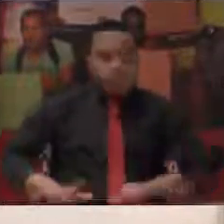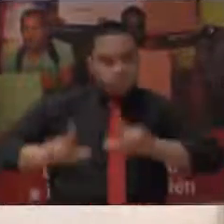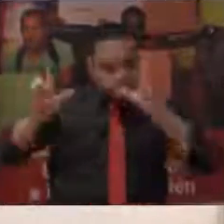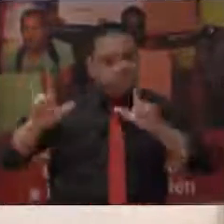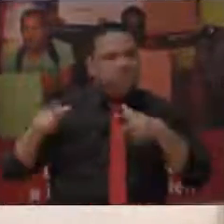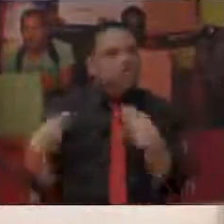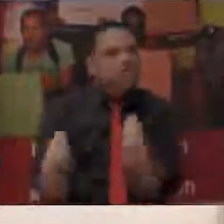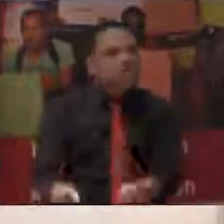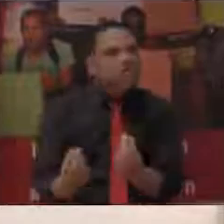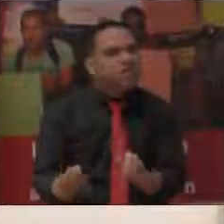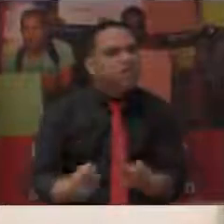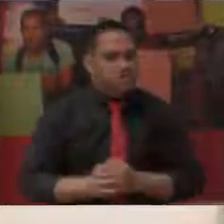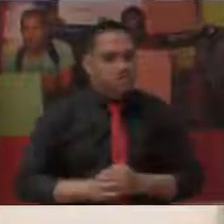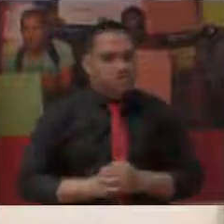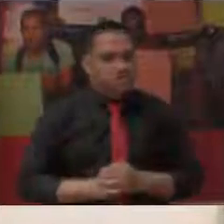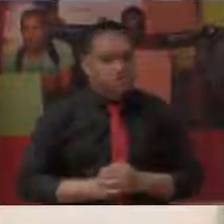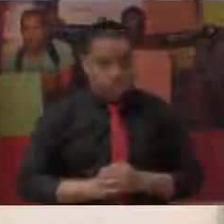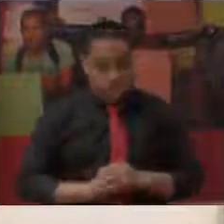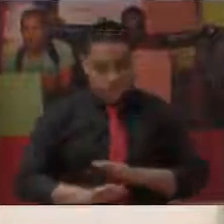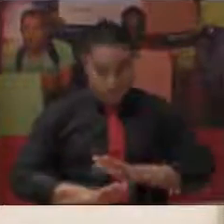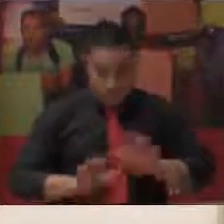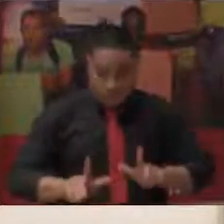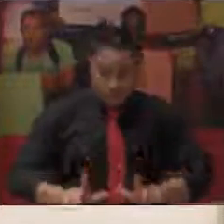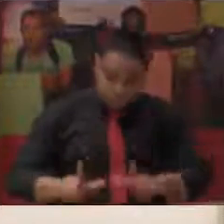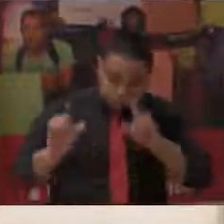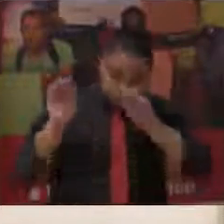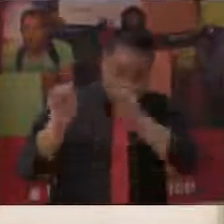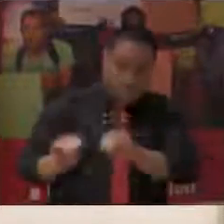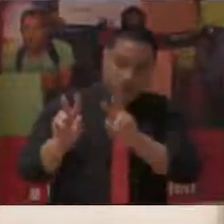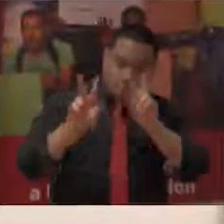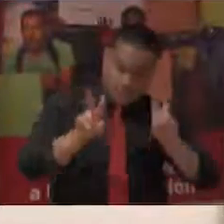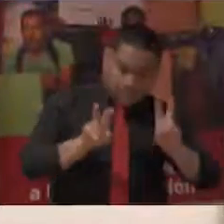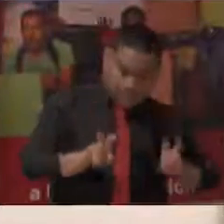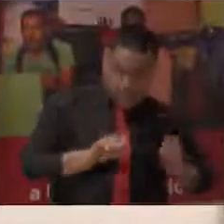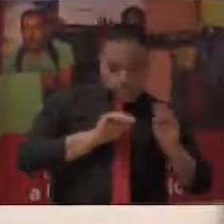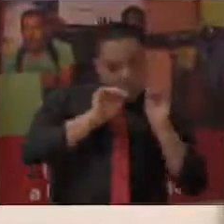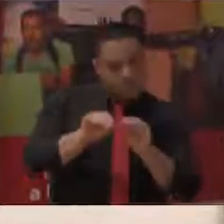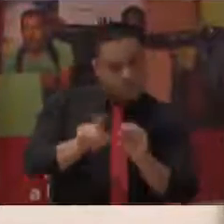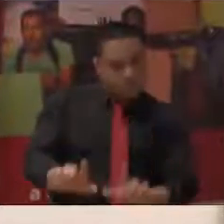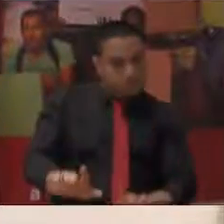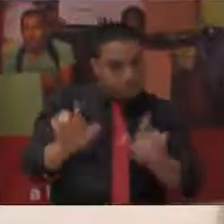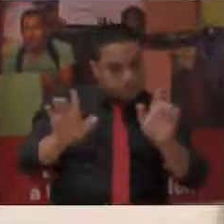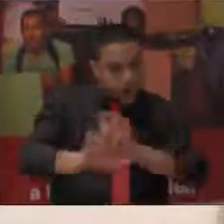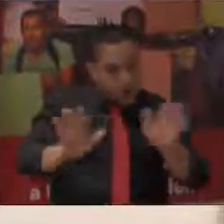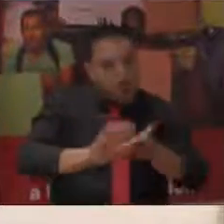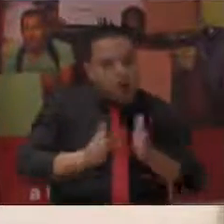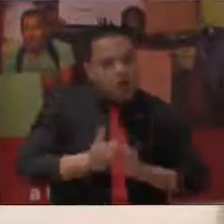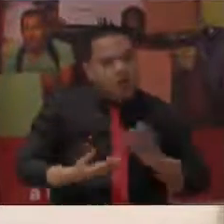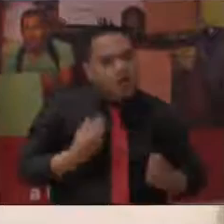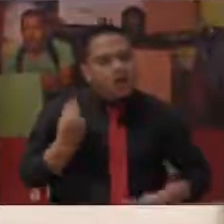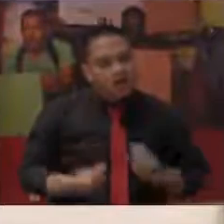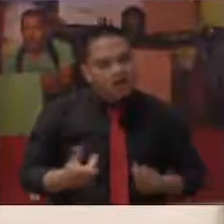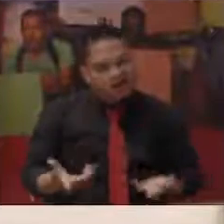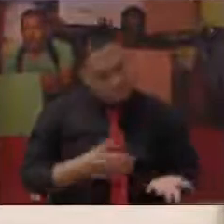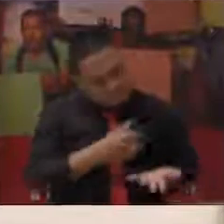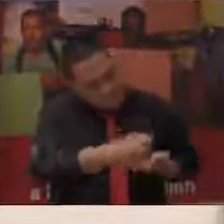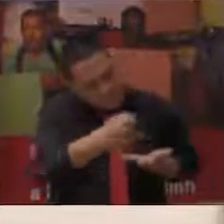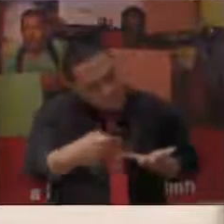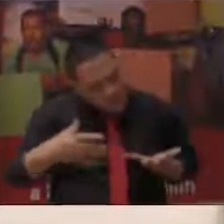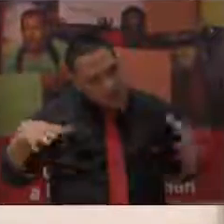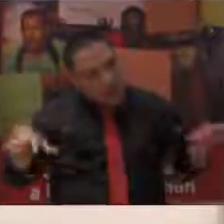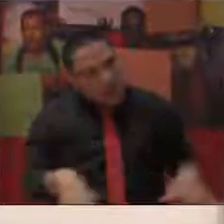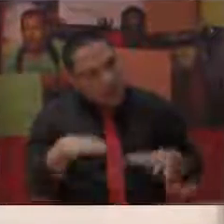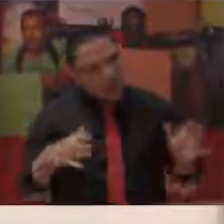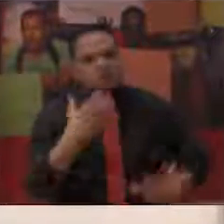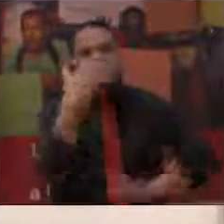¿Para qué? Para que una vez estemos formados en esos temas, con la misma comunidad podamos definir unas líneas de acción. Un